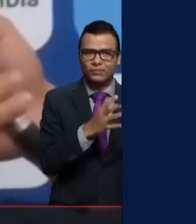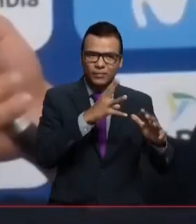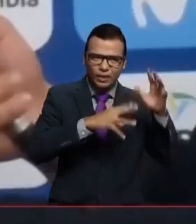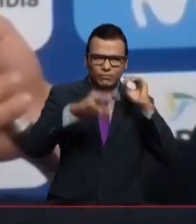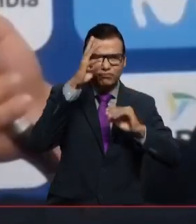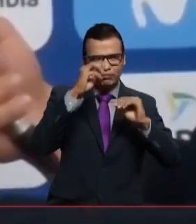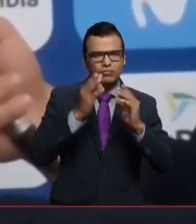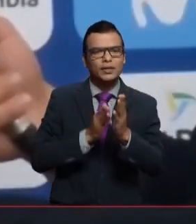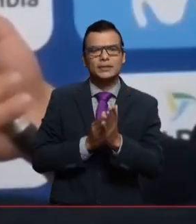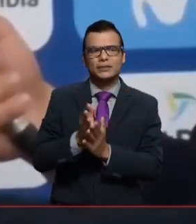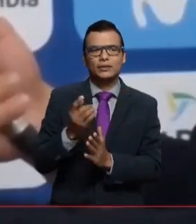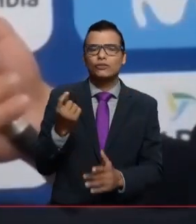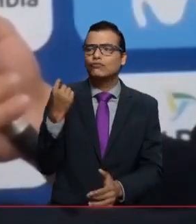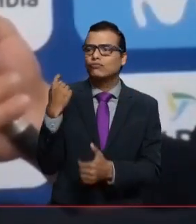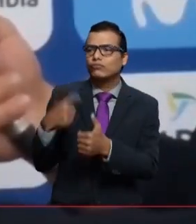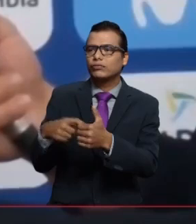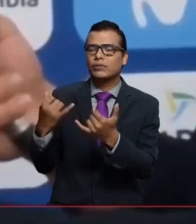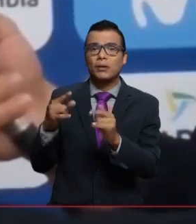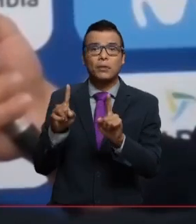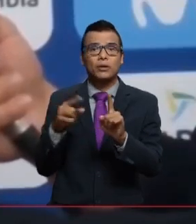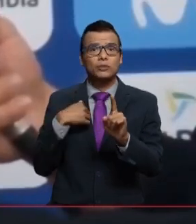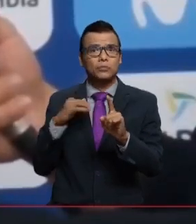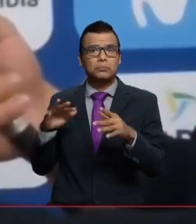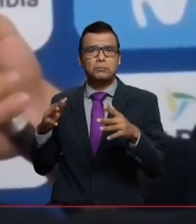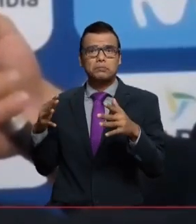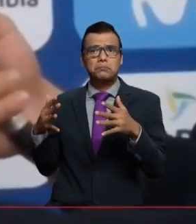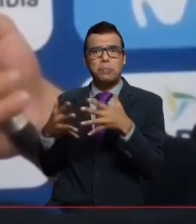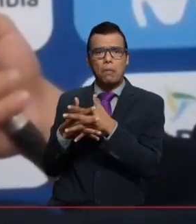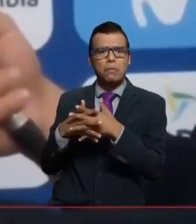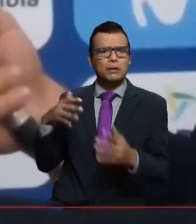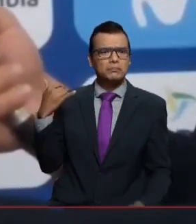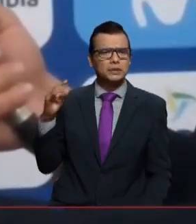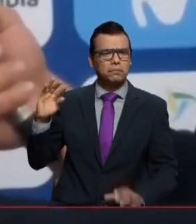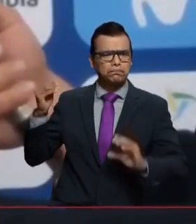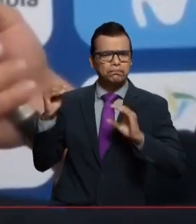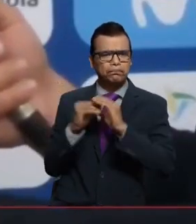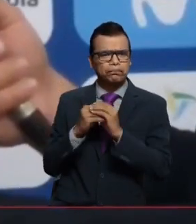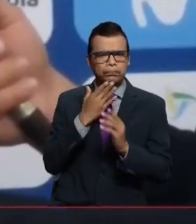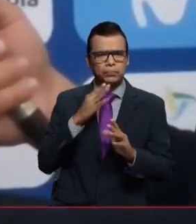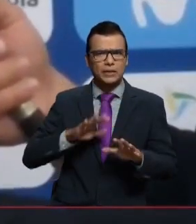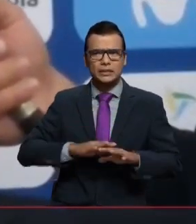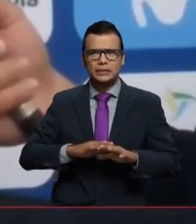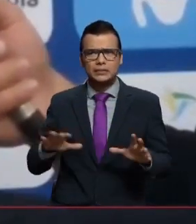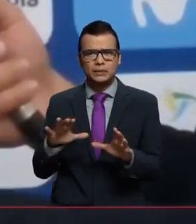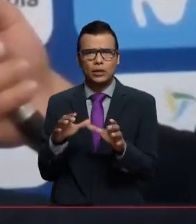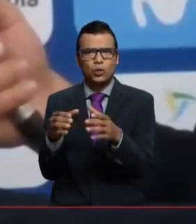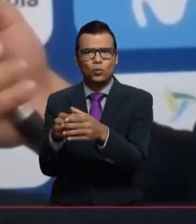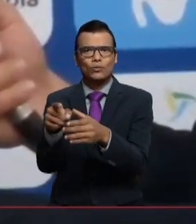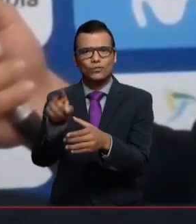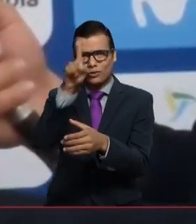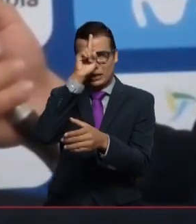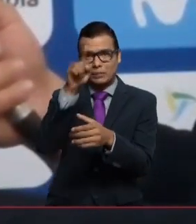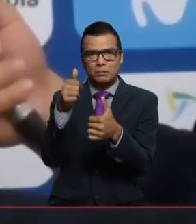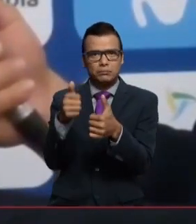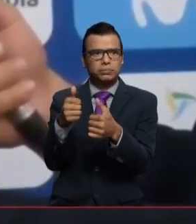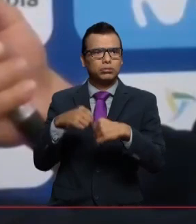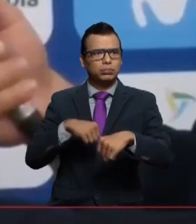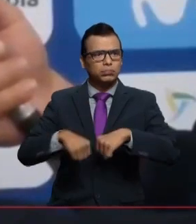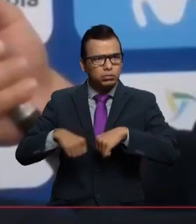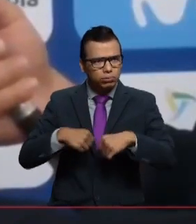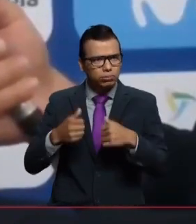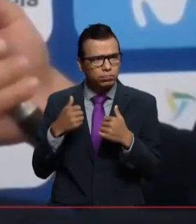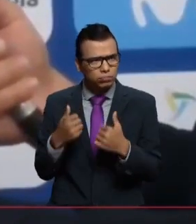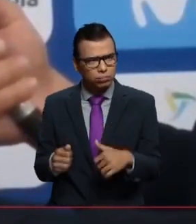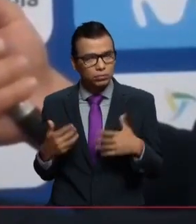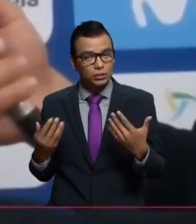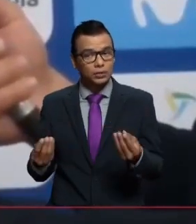Pues llevo poquito tiempo, pero me he adaptado muy rápido. Es un fútbol demasiado brutal, como lo decimos nosotras, un fútbol que nos lleva a